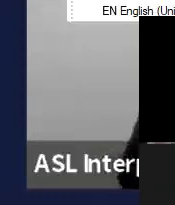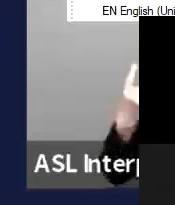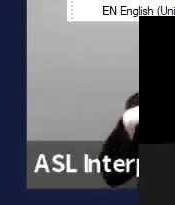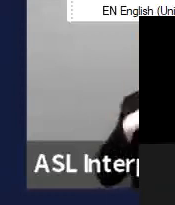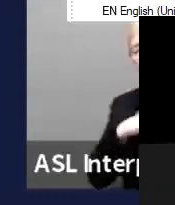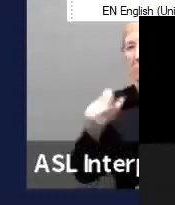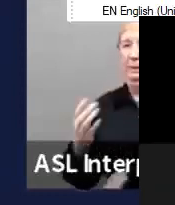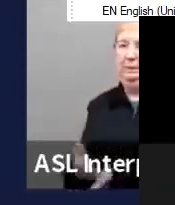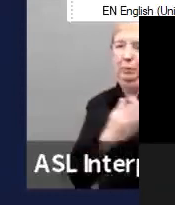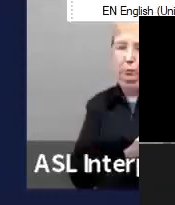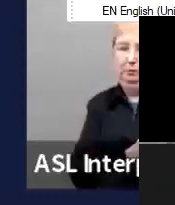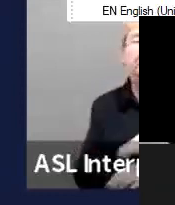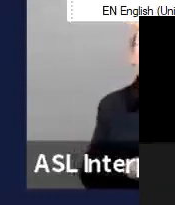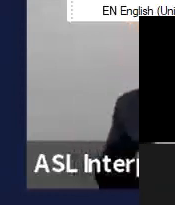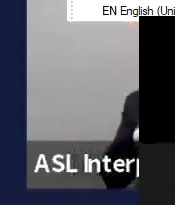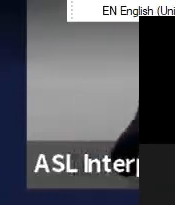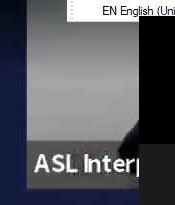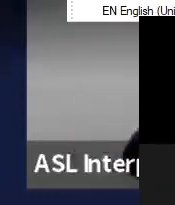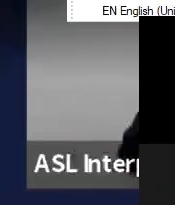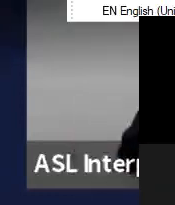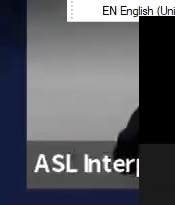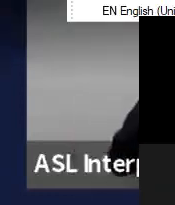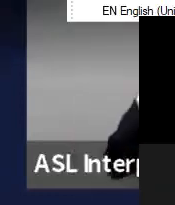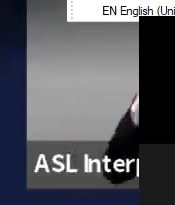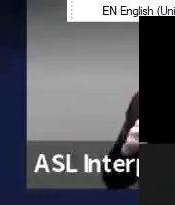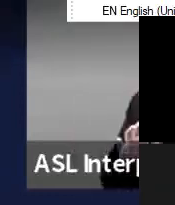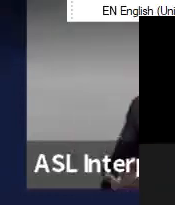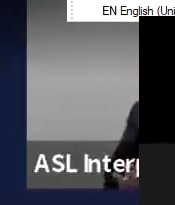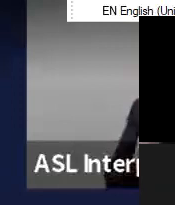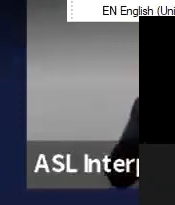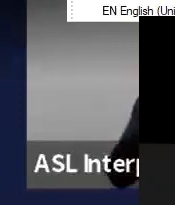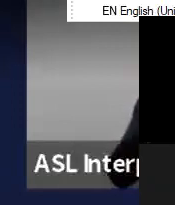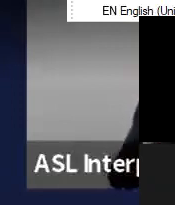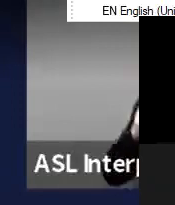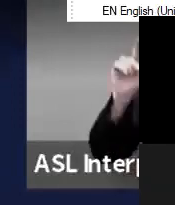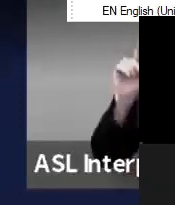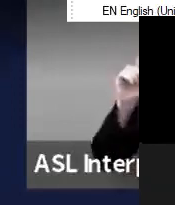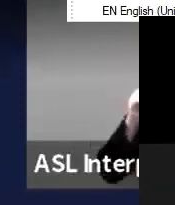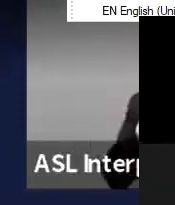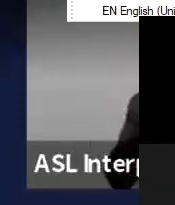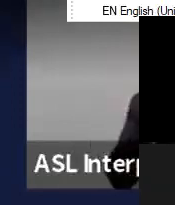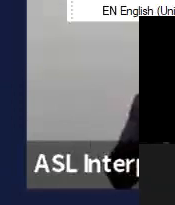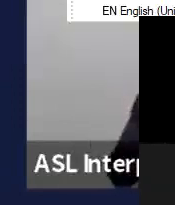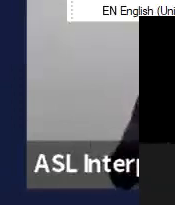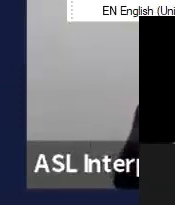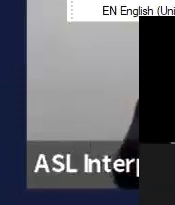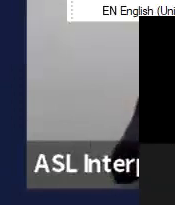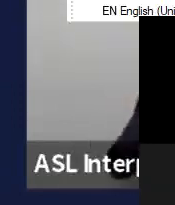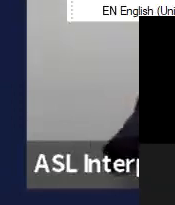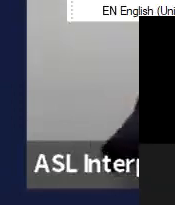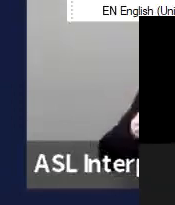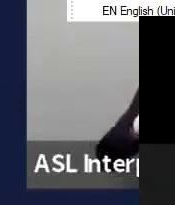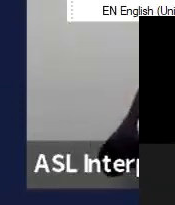para ustedes y el otro tenemos que hacer un mejor trabajo. Las mascarillas siguen siendo una de las maneras